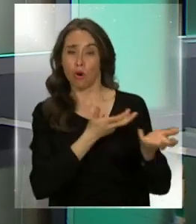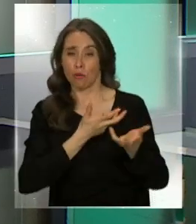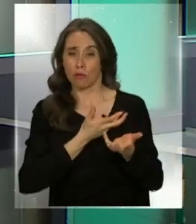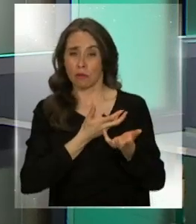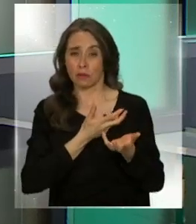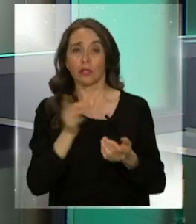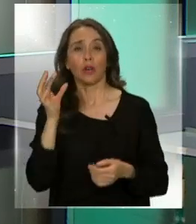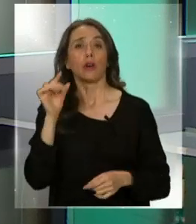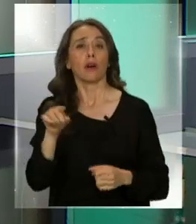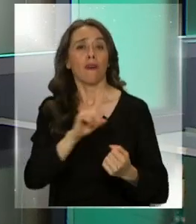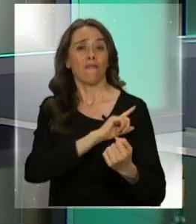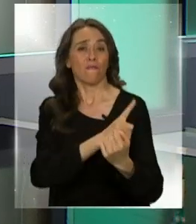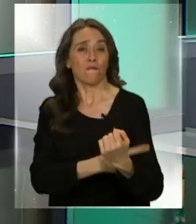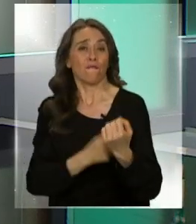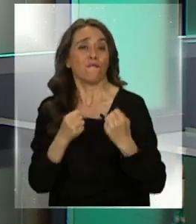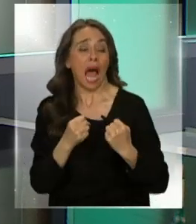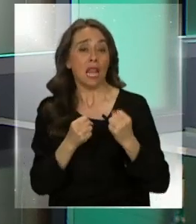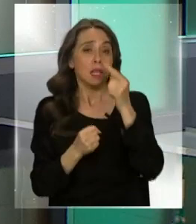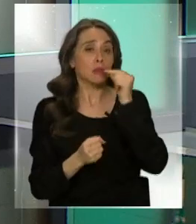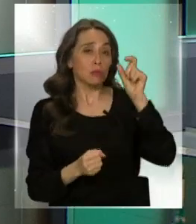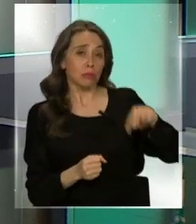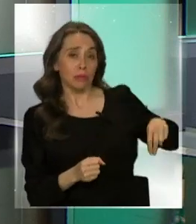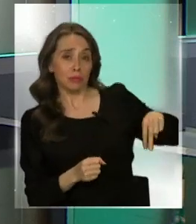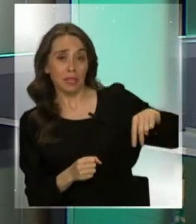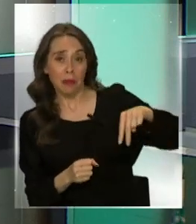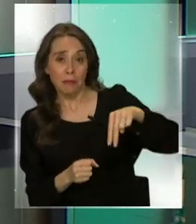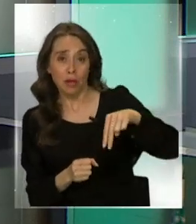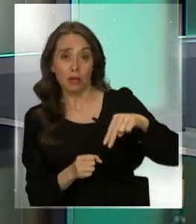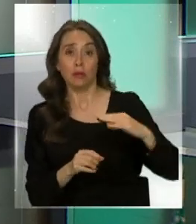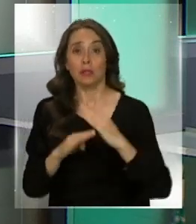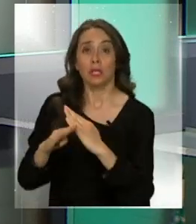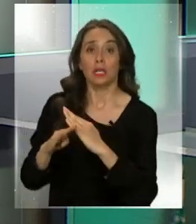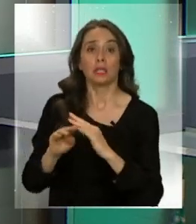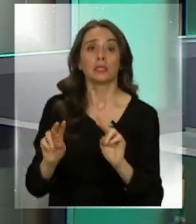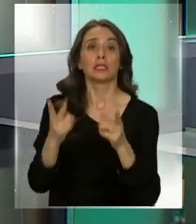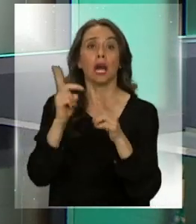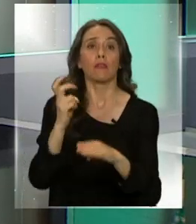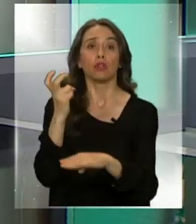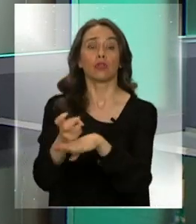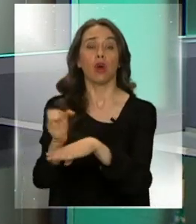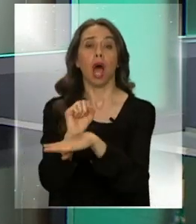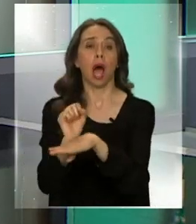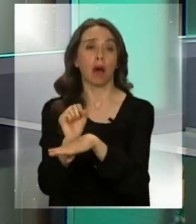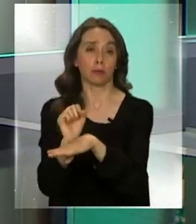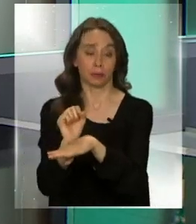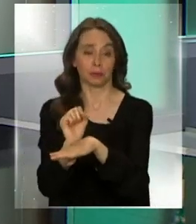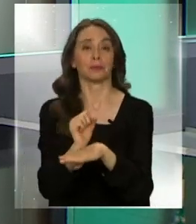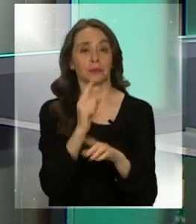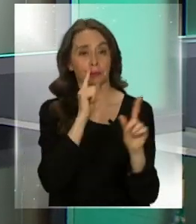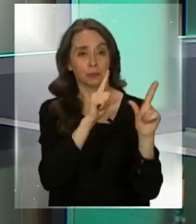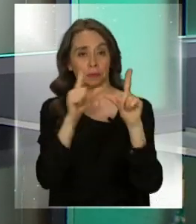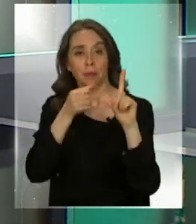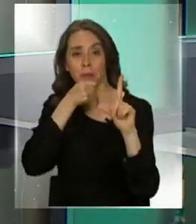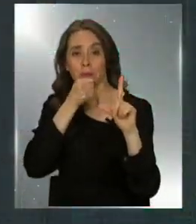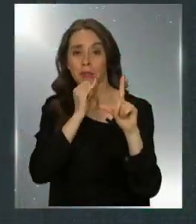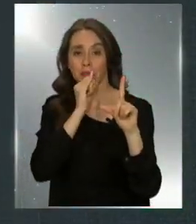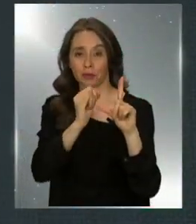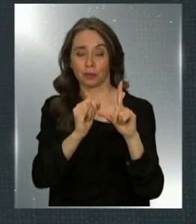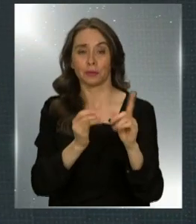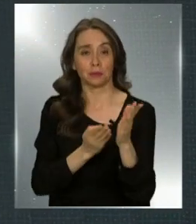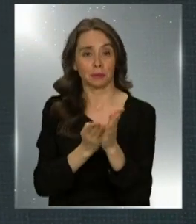embargo la valiente acción de un transeúnte debido a que los delincuentes le robaron el aborto rodrigo ugarte con el informe de apertura